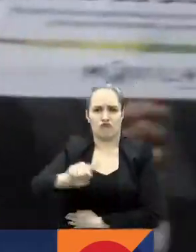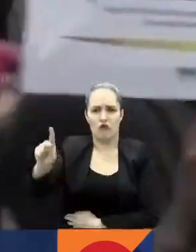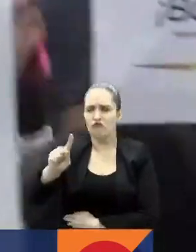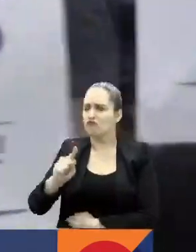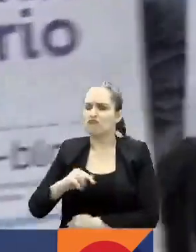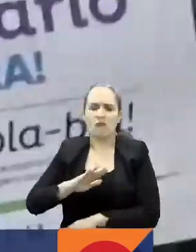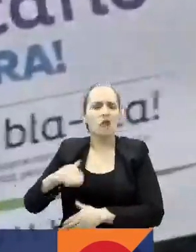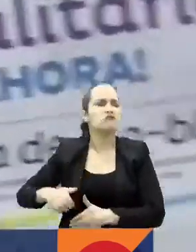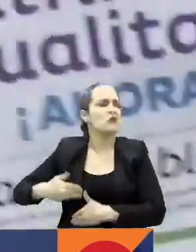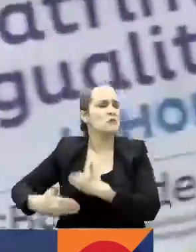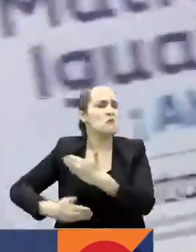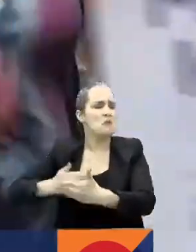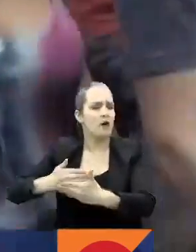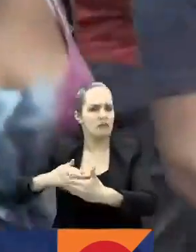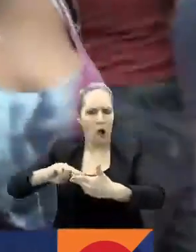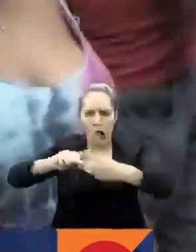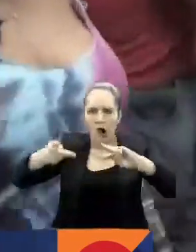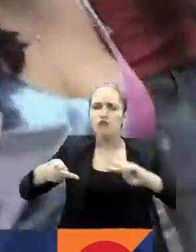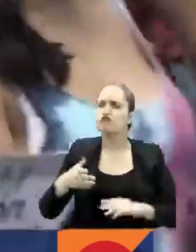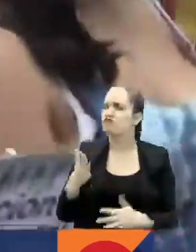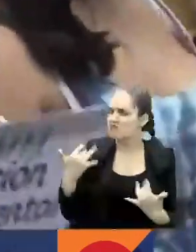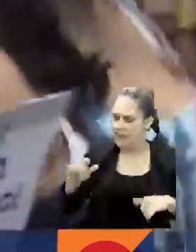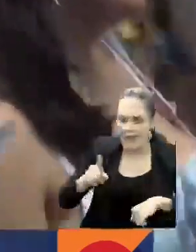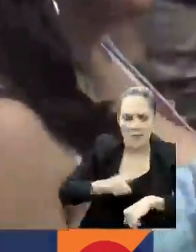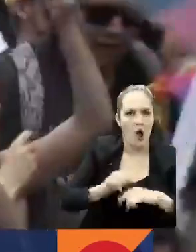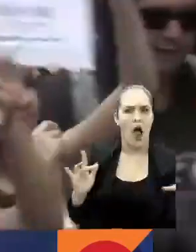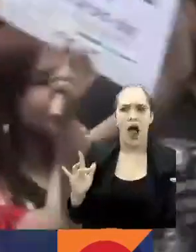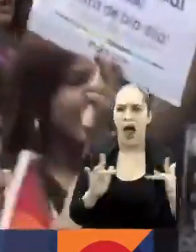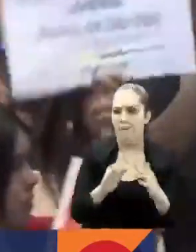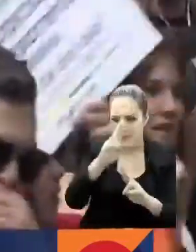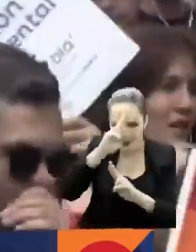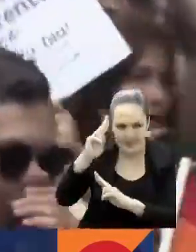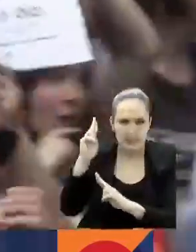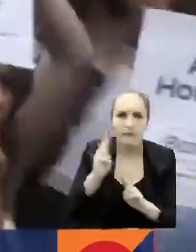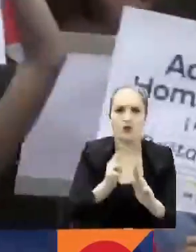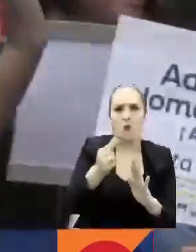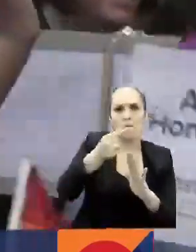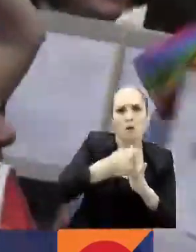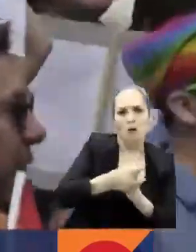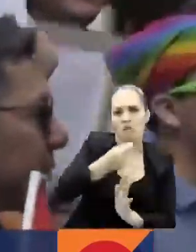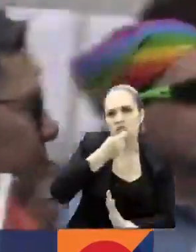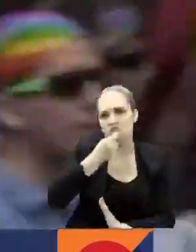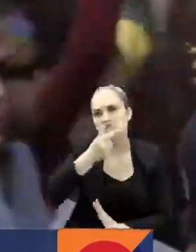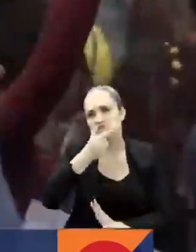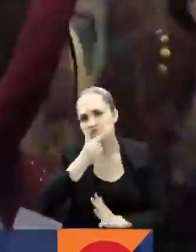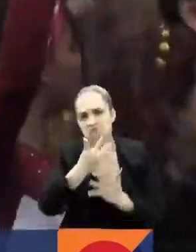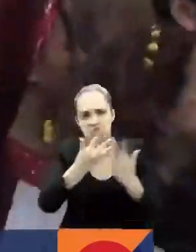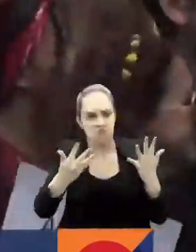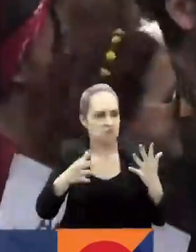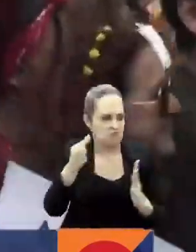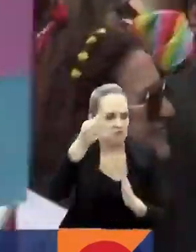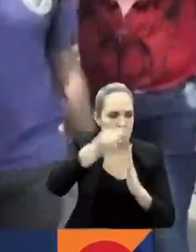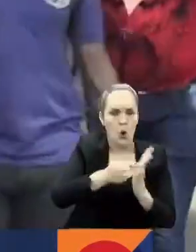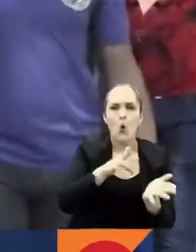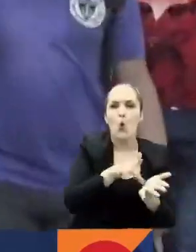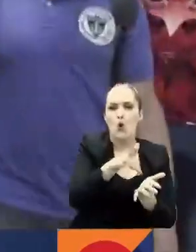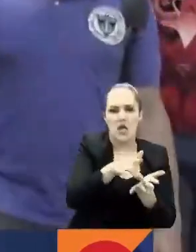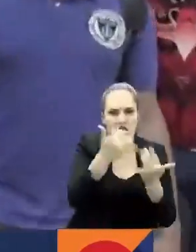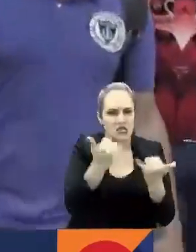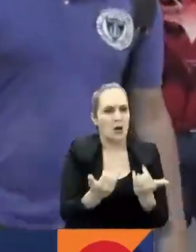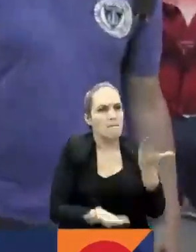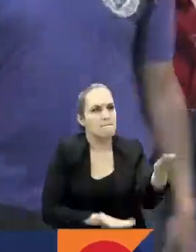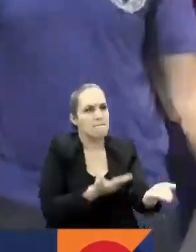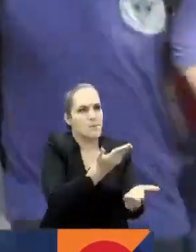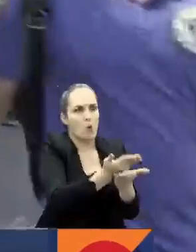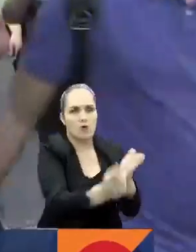al asegurar que ha llegado el tiempo del matrimonio igualitario para ese país y que otorgará carácter de urgencia al trámite